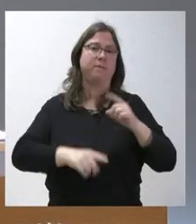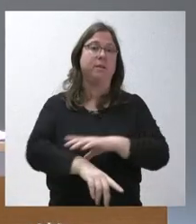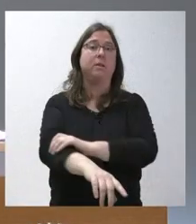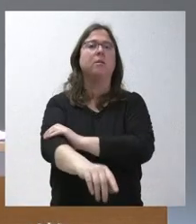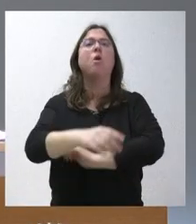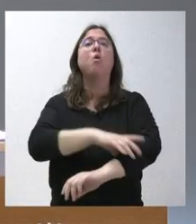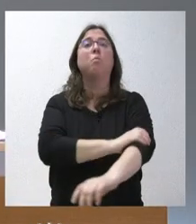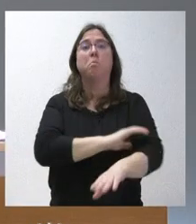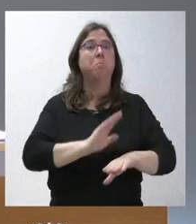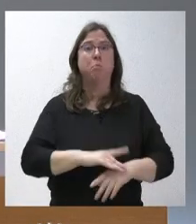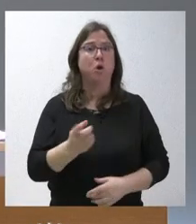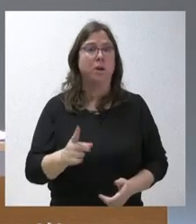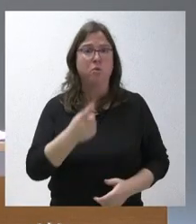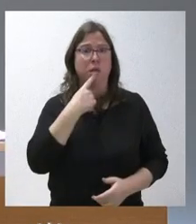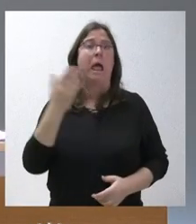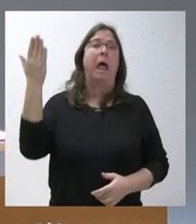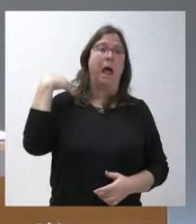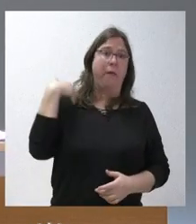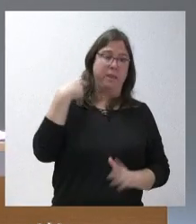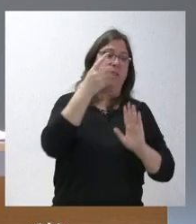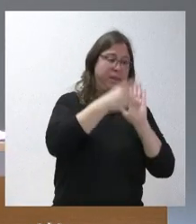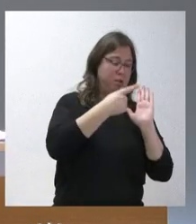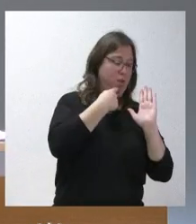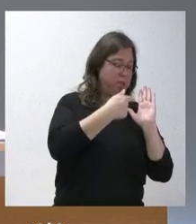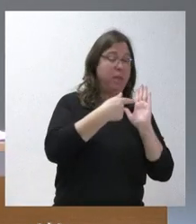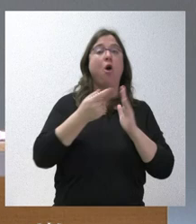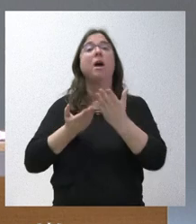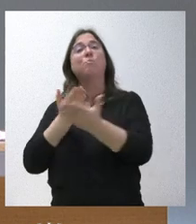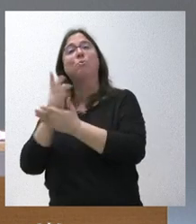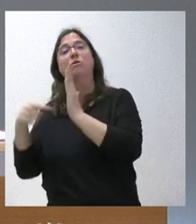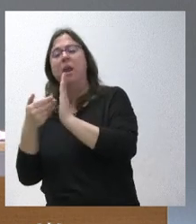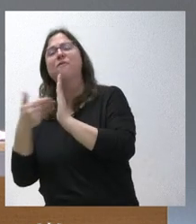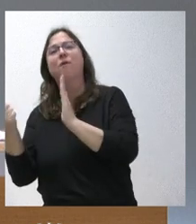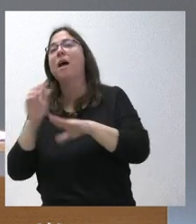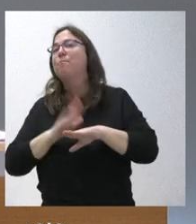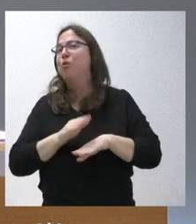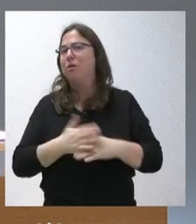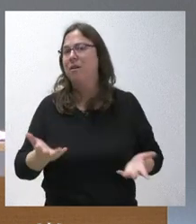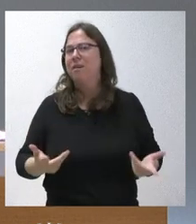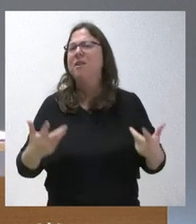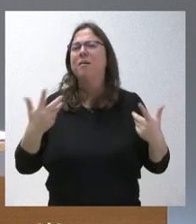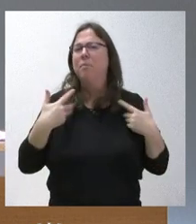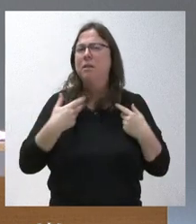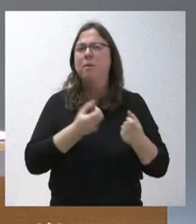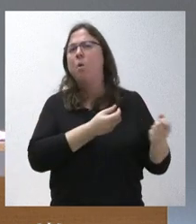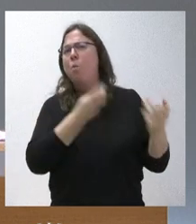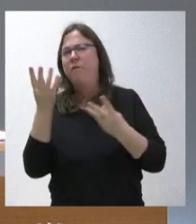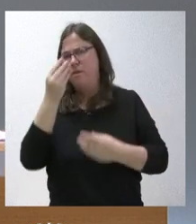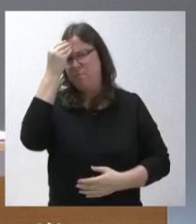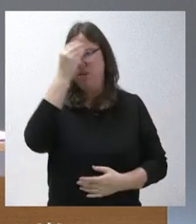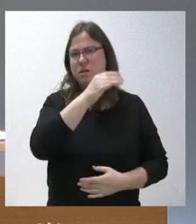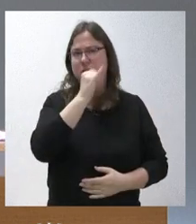aparece Entonces por aparecía en el decreto y se ha eliminado de la proposición de ley y cuántas víctimas consideran ustedes que hay